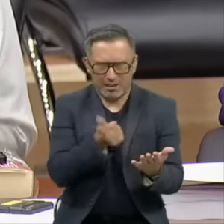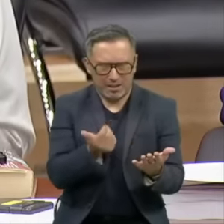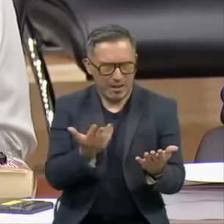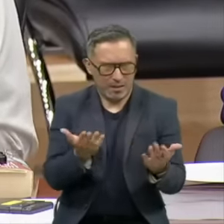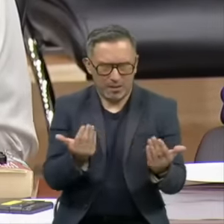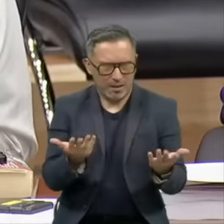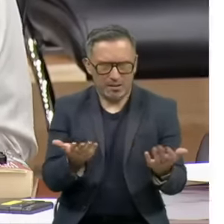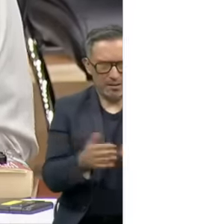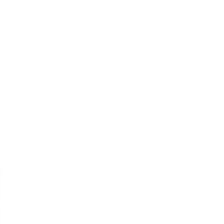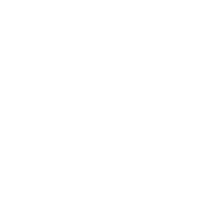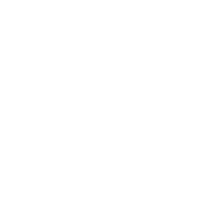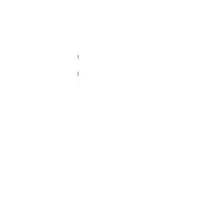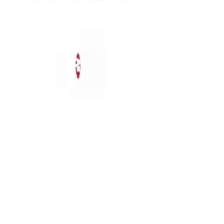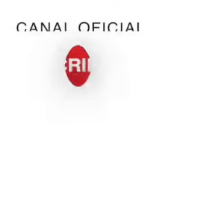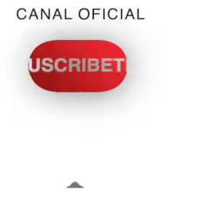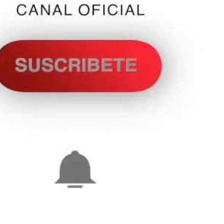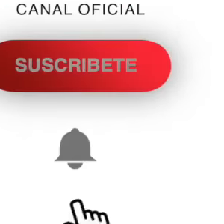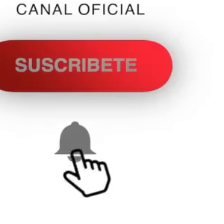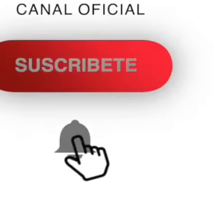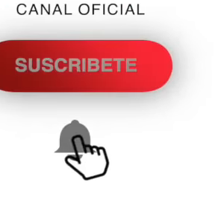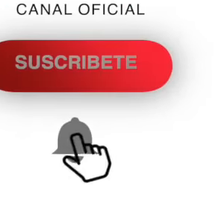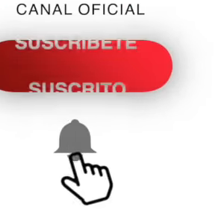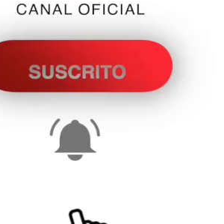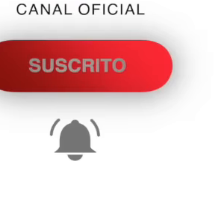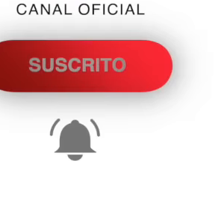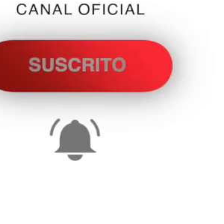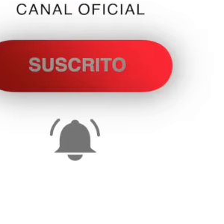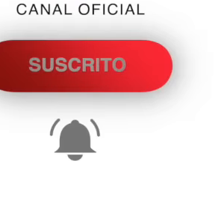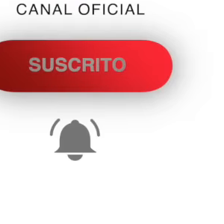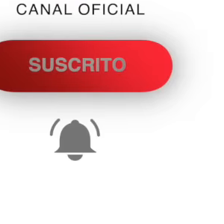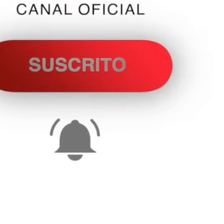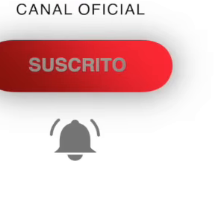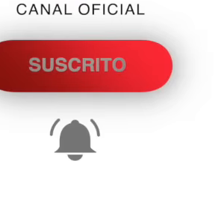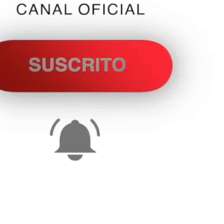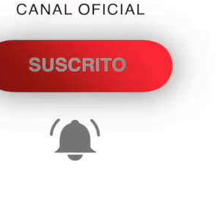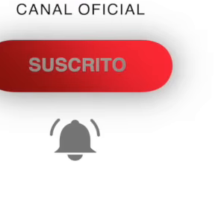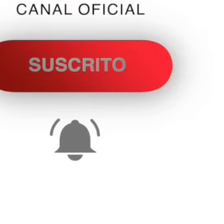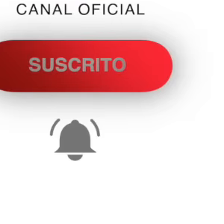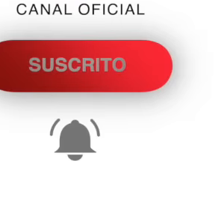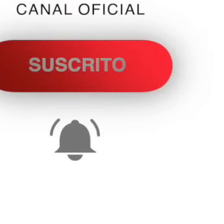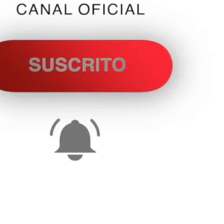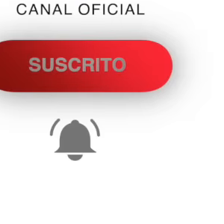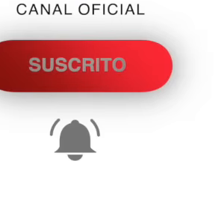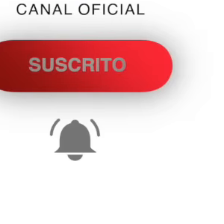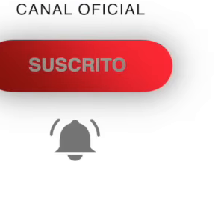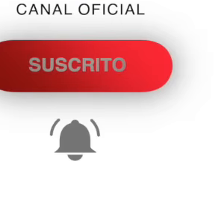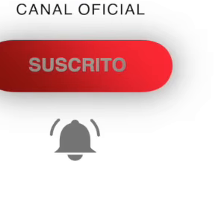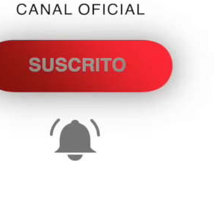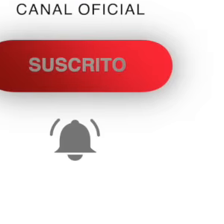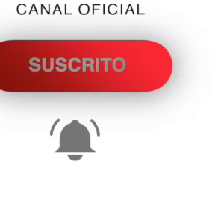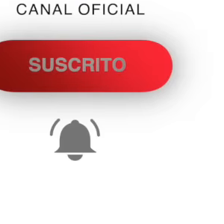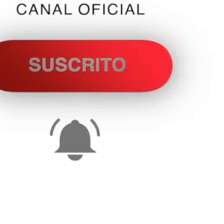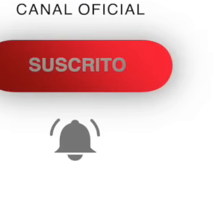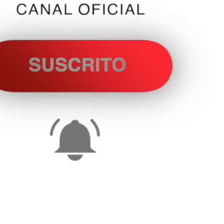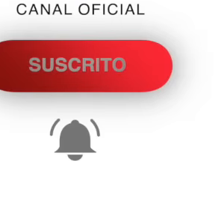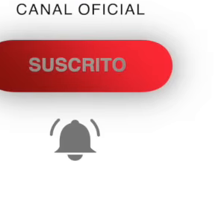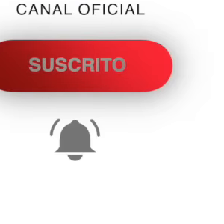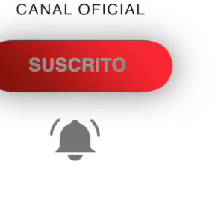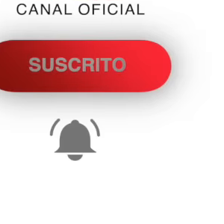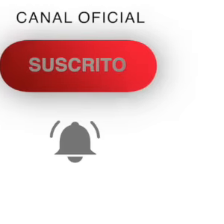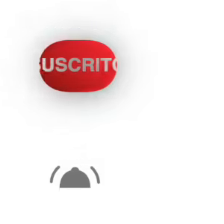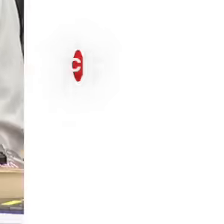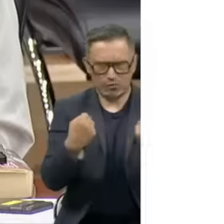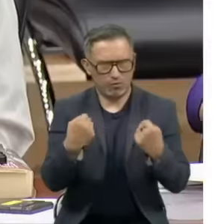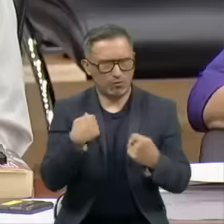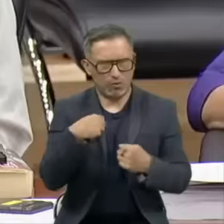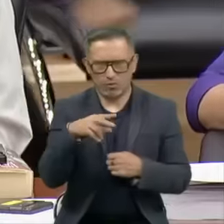luz a estas alturas del destino. No, es una posición contraria a nuestra coalición y eso lo rechazo. Es una